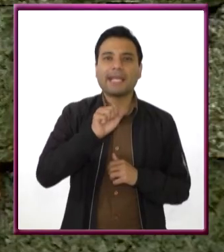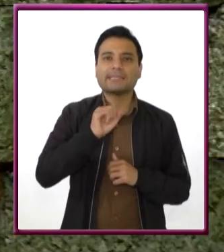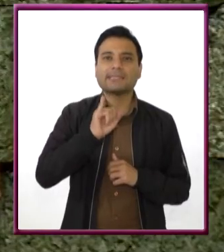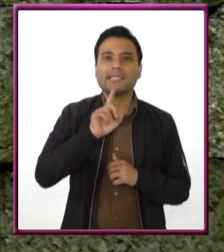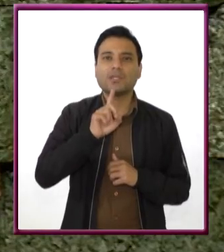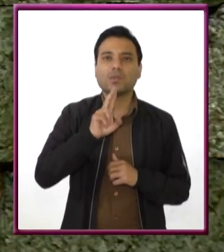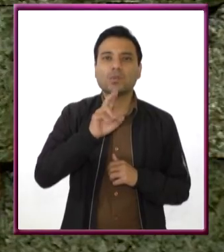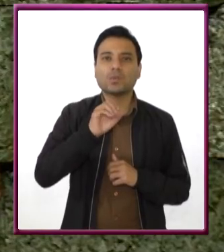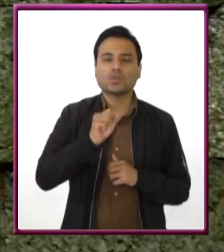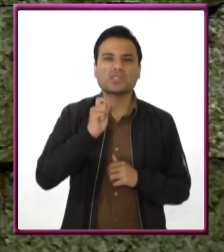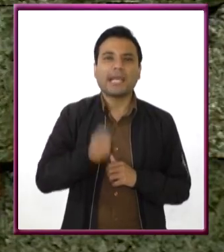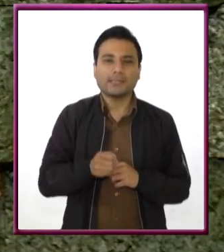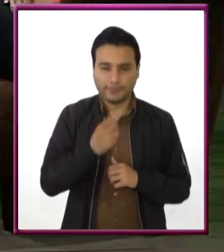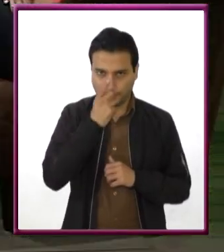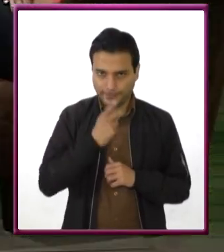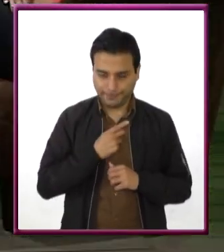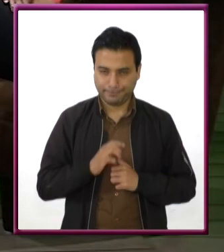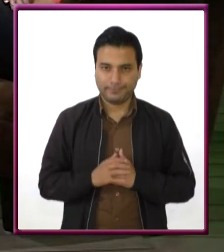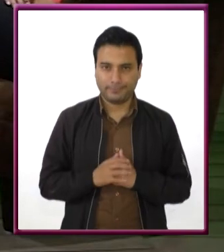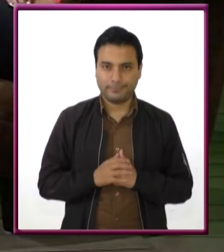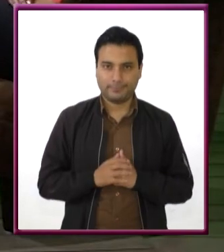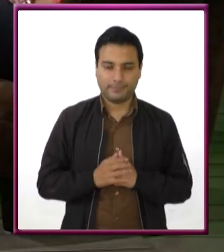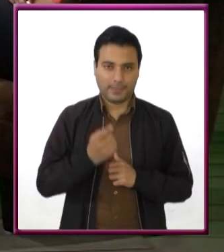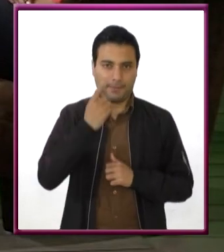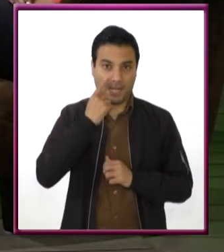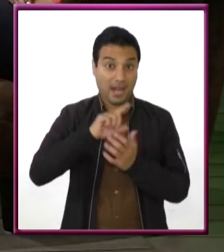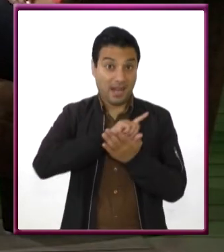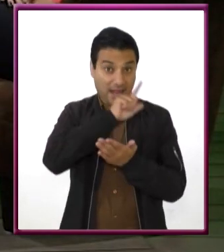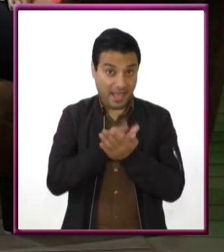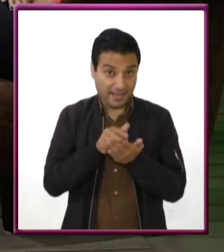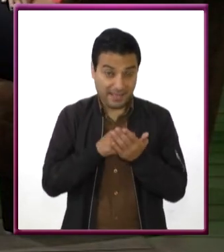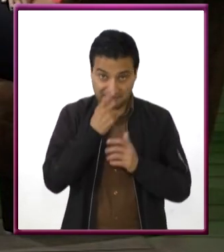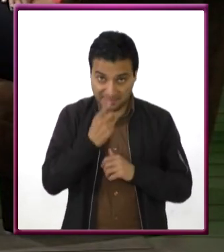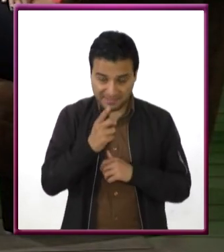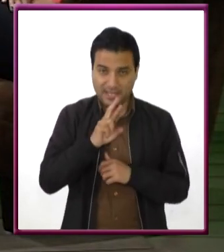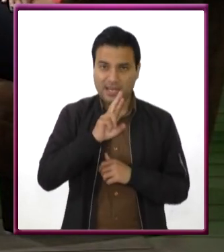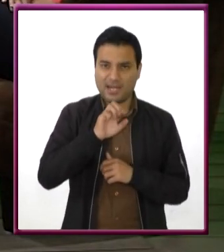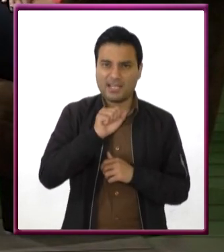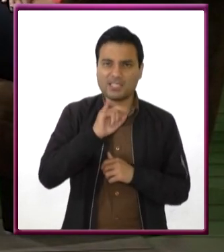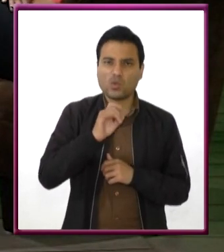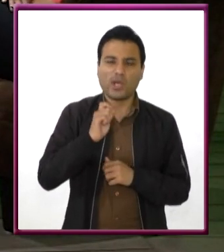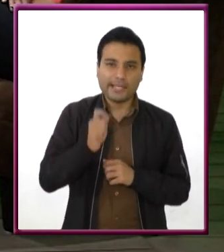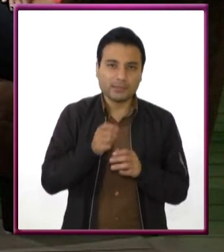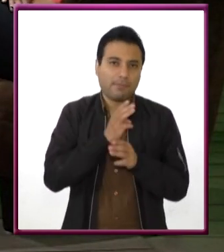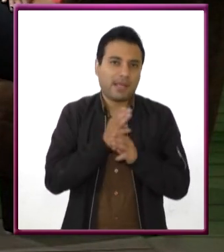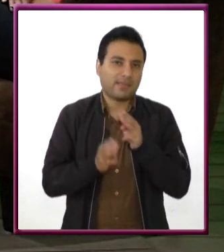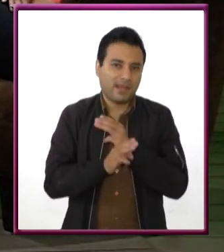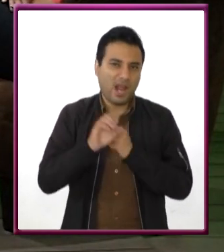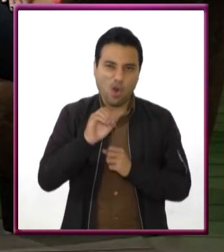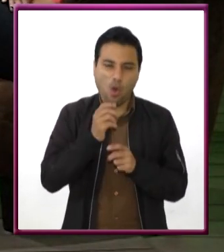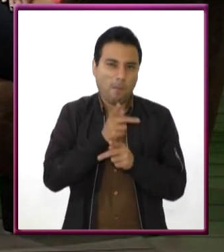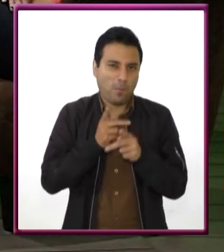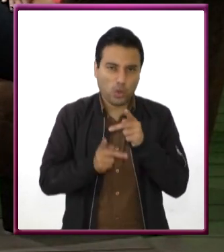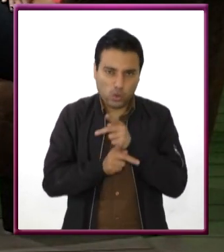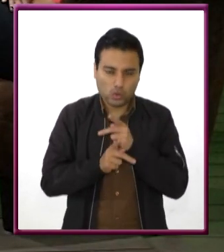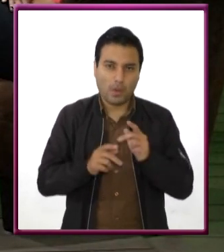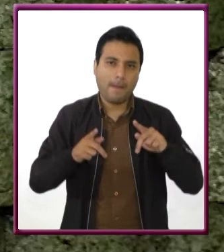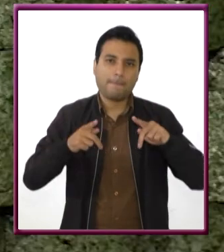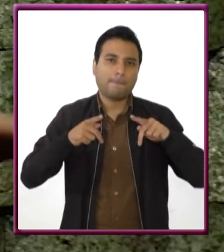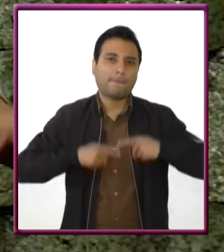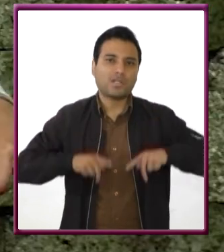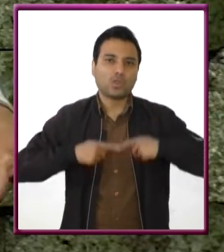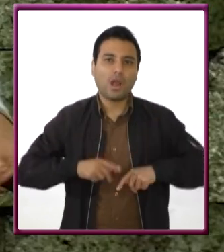entendemos por residuos? Doctora, por favor. De acuerdo a nuestra legislación, los residuos son materiales o productos cuyo propietario o poseedor